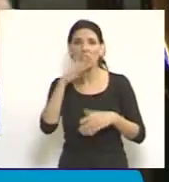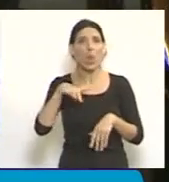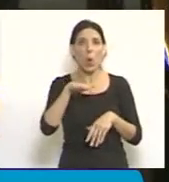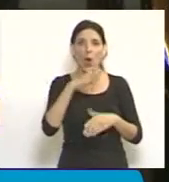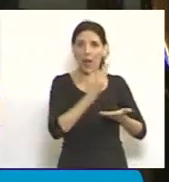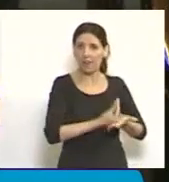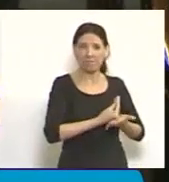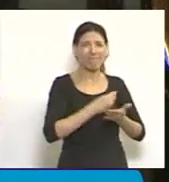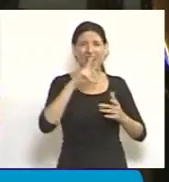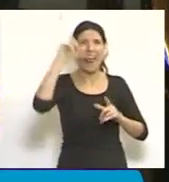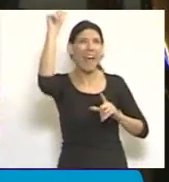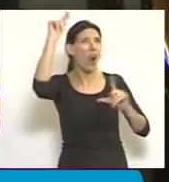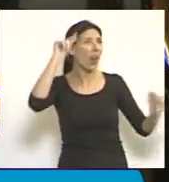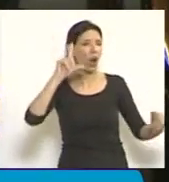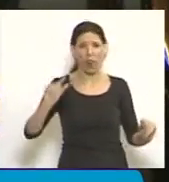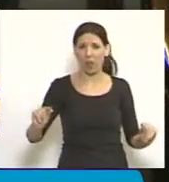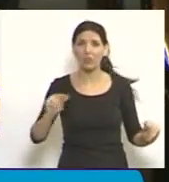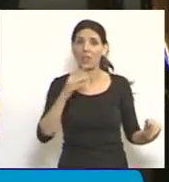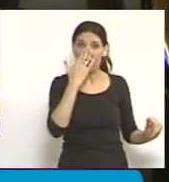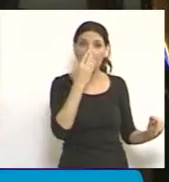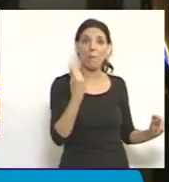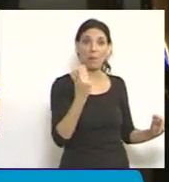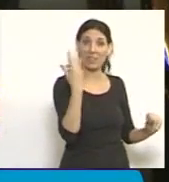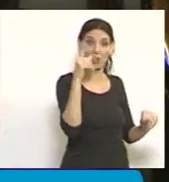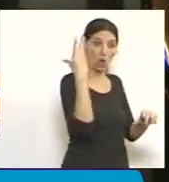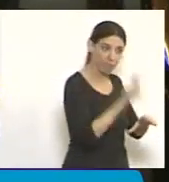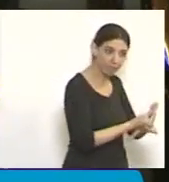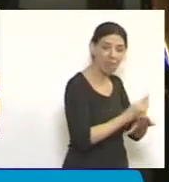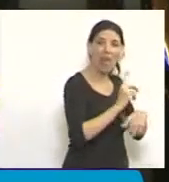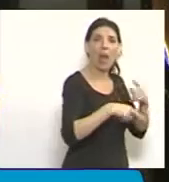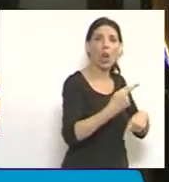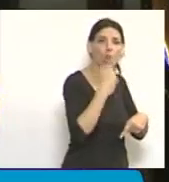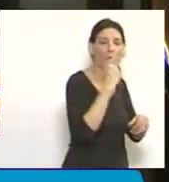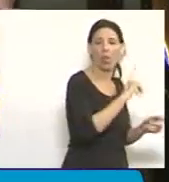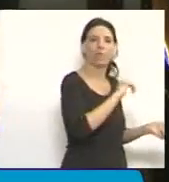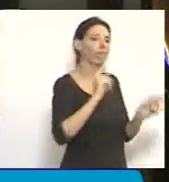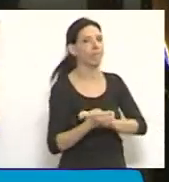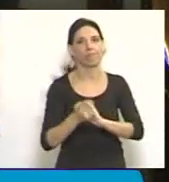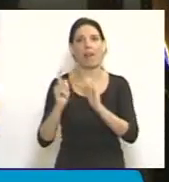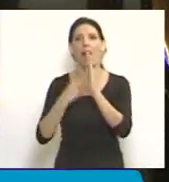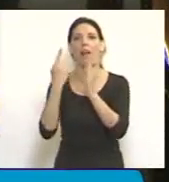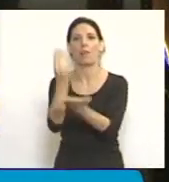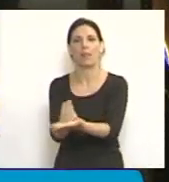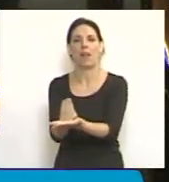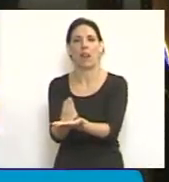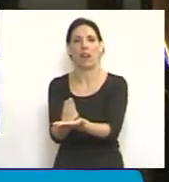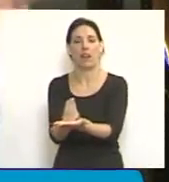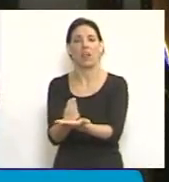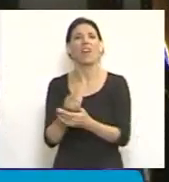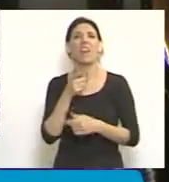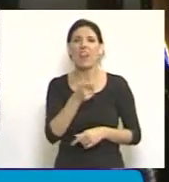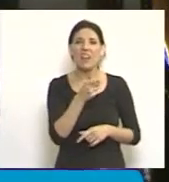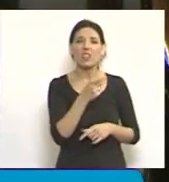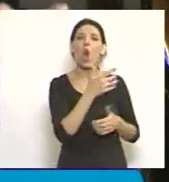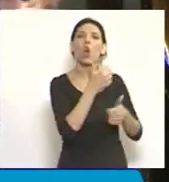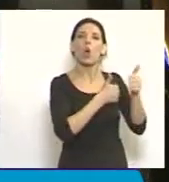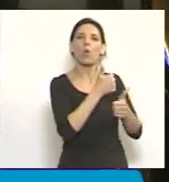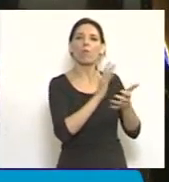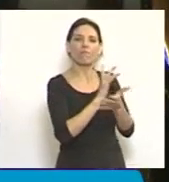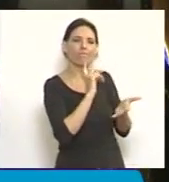no existe. De modo que, insisto, se legaliza un procedimiento que ya se ha puesto en práctica hoy en día y que es